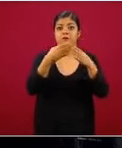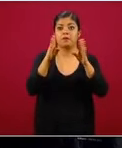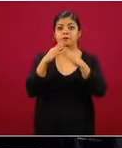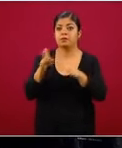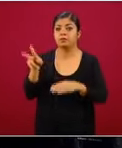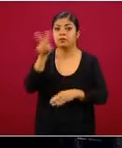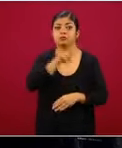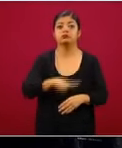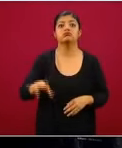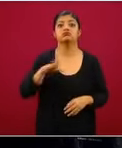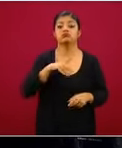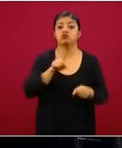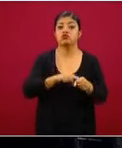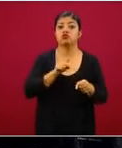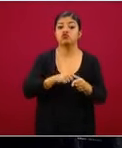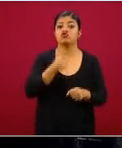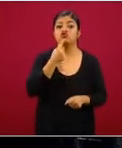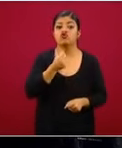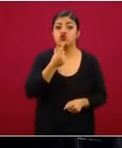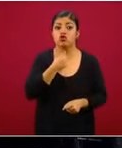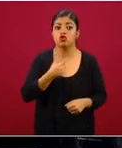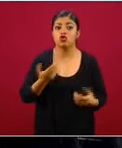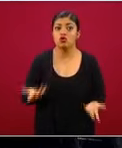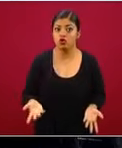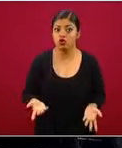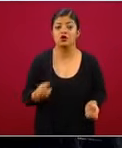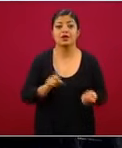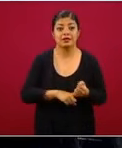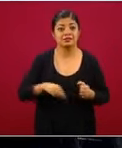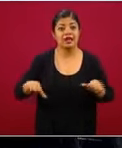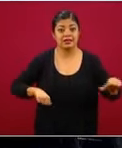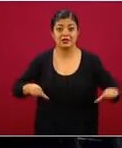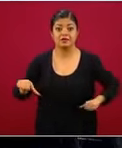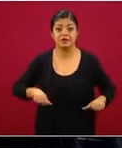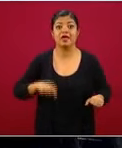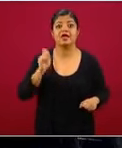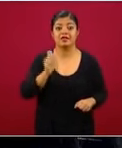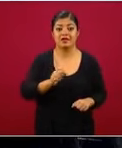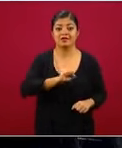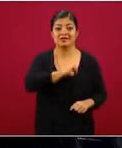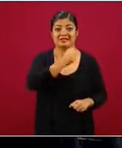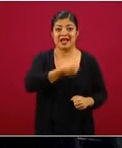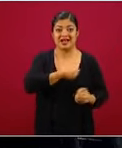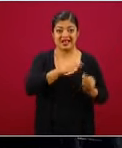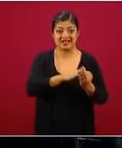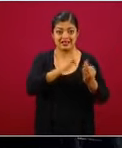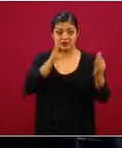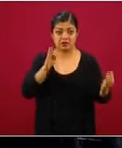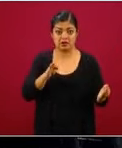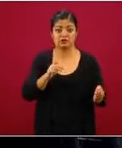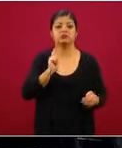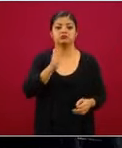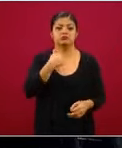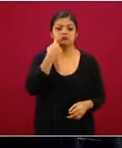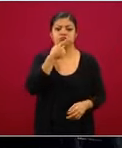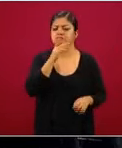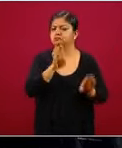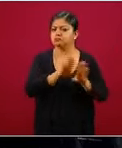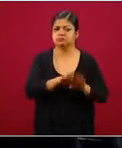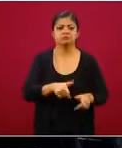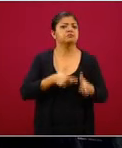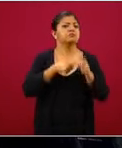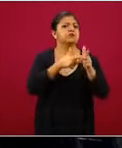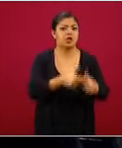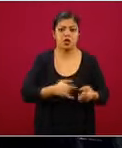rojo. Por lo tanto, prácticamente las acciones y las actividades de la Jornada Nacional de Sana Distancia se están continuando y se